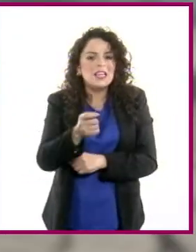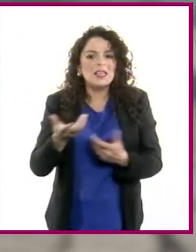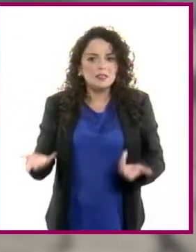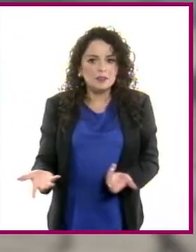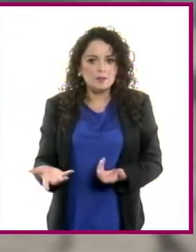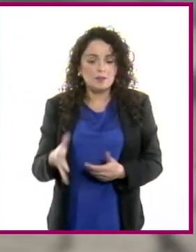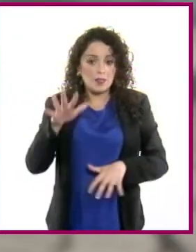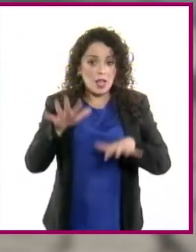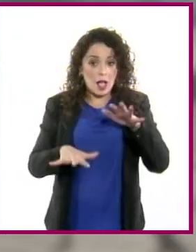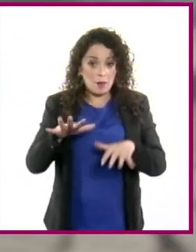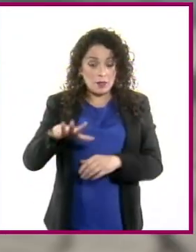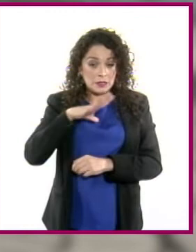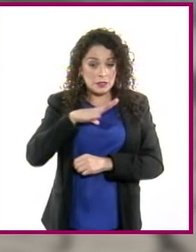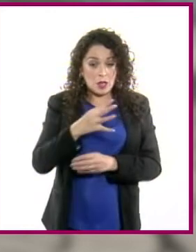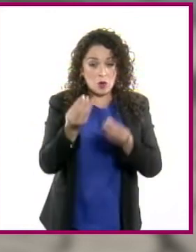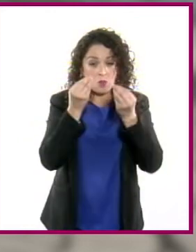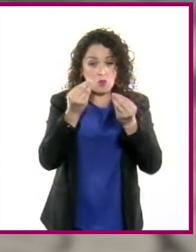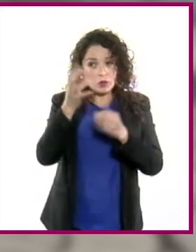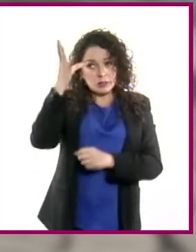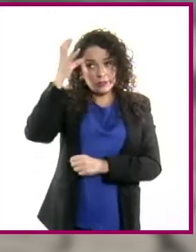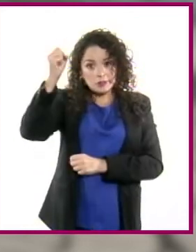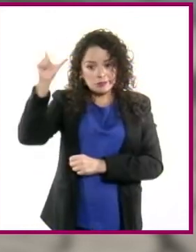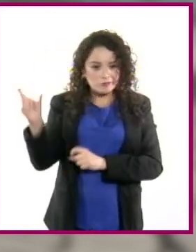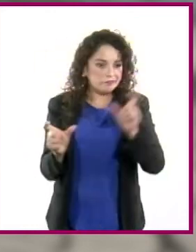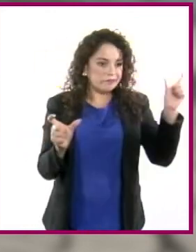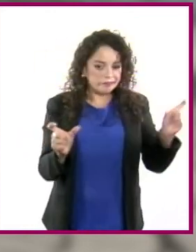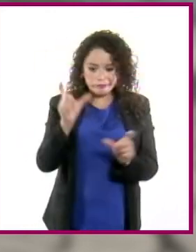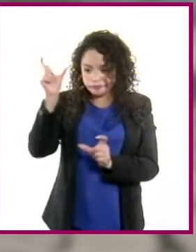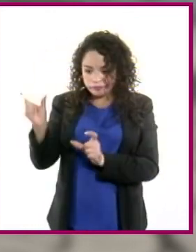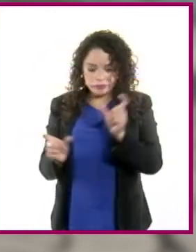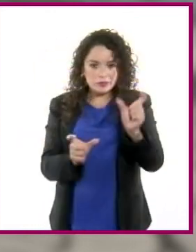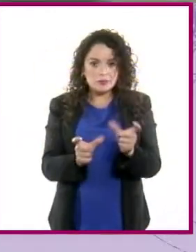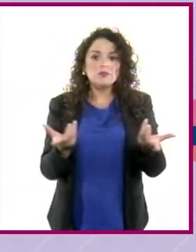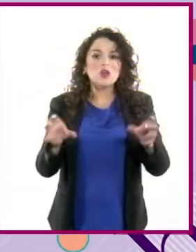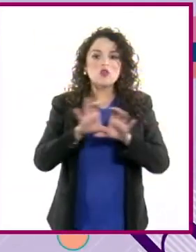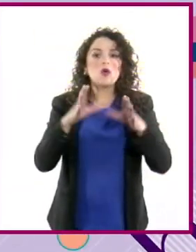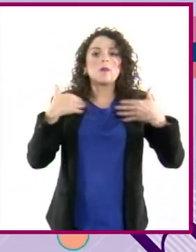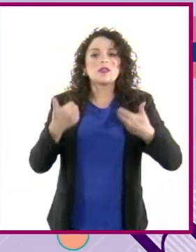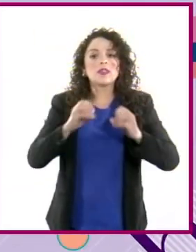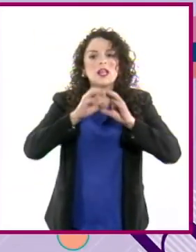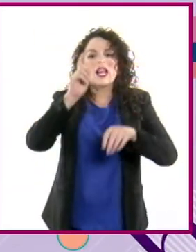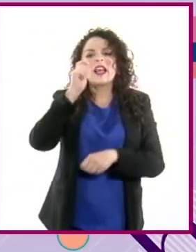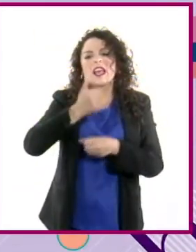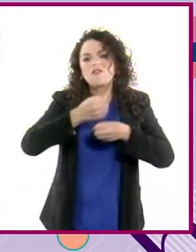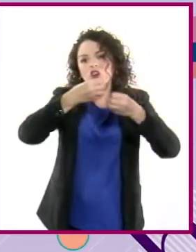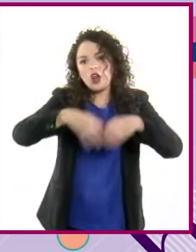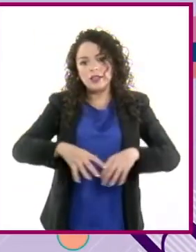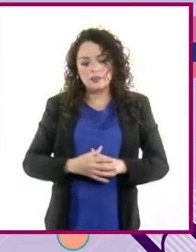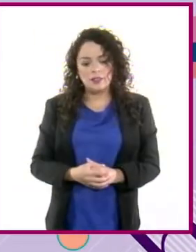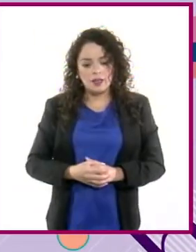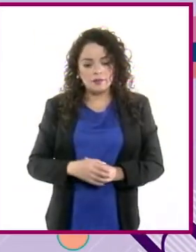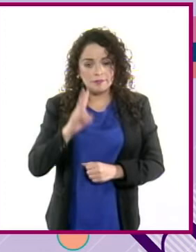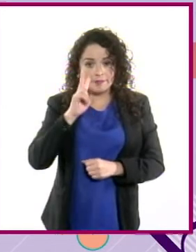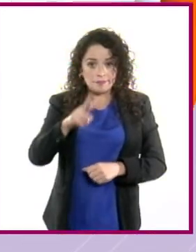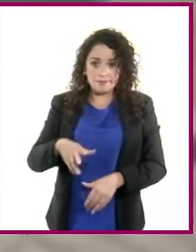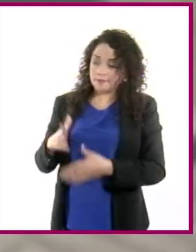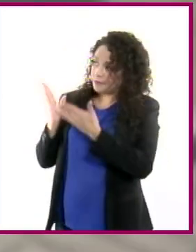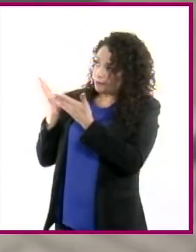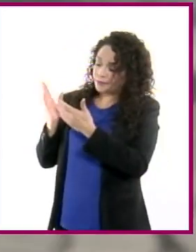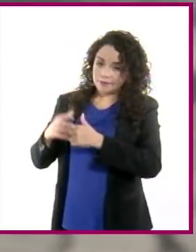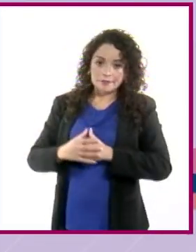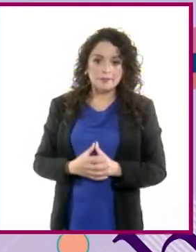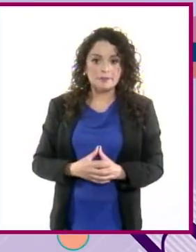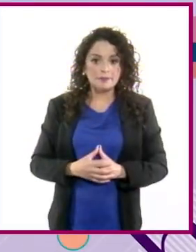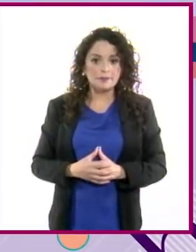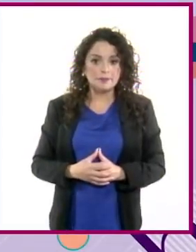más de una definición, hay algunas cosas que nos quedaron claras sobre la violencia. La violencia puede darse aun cuando no sea de manera